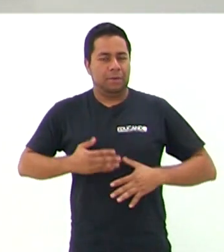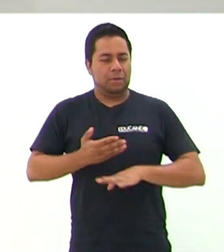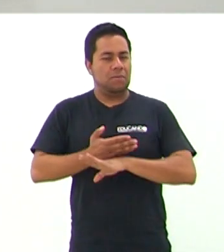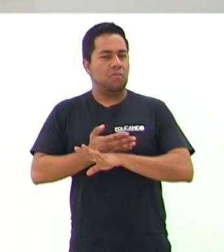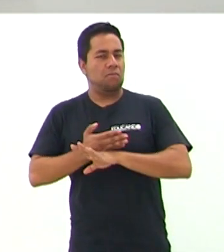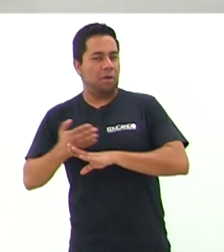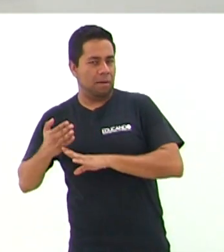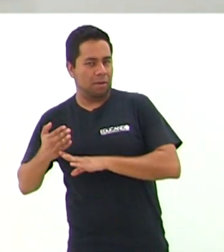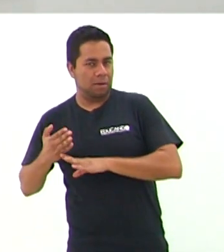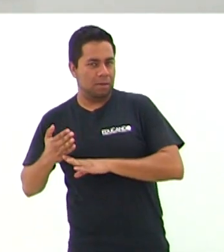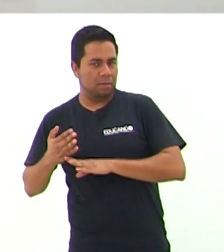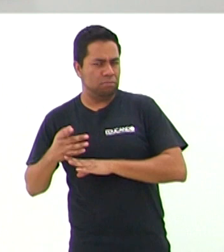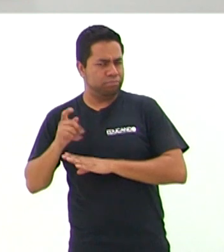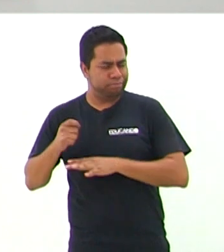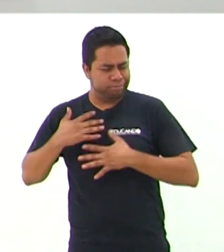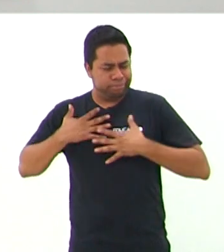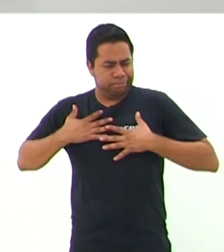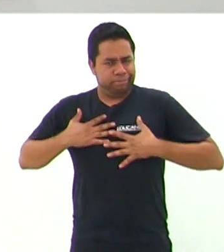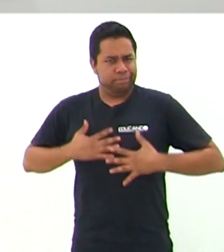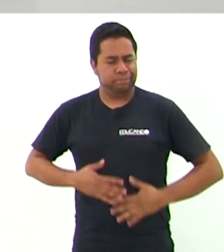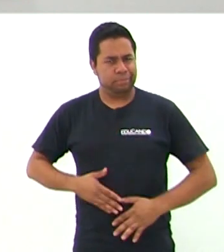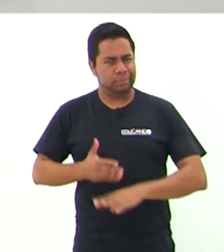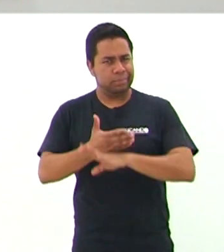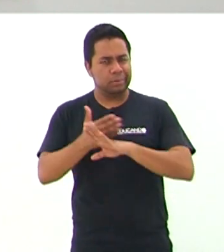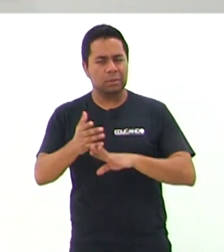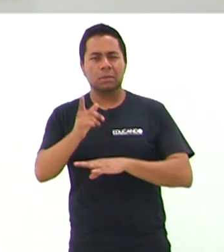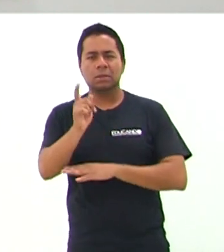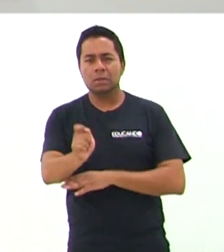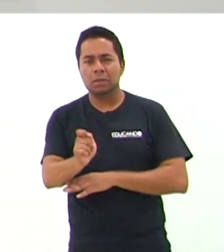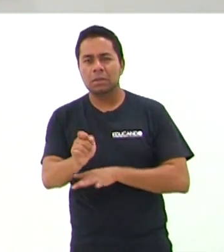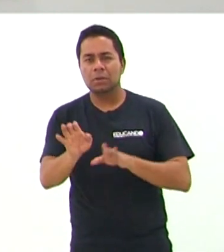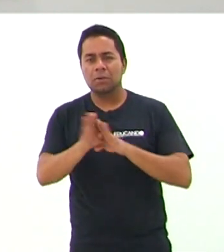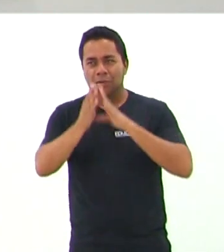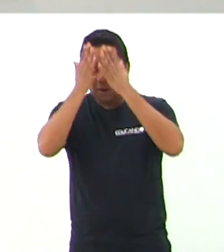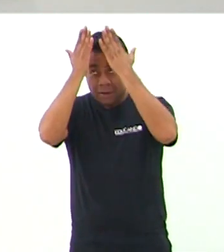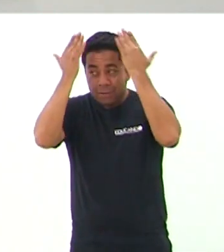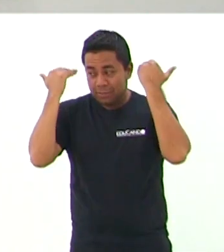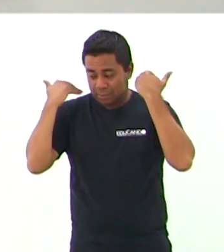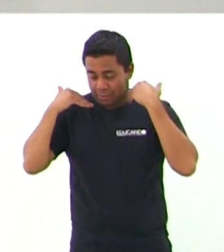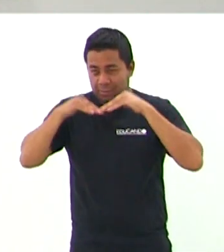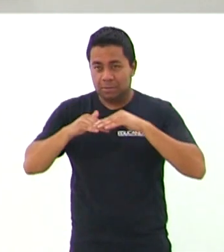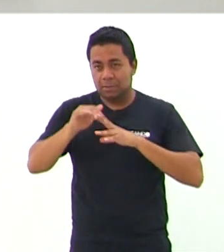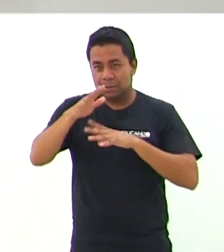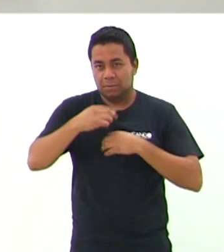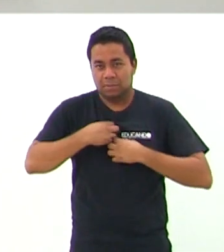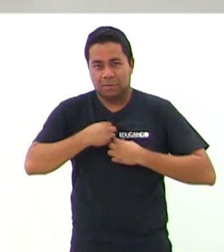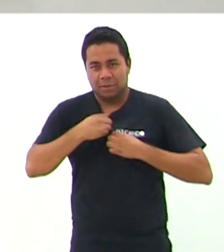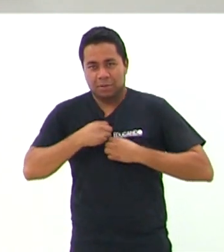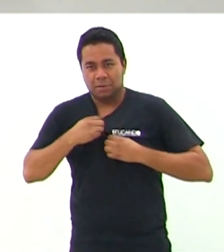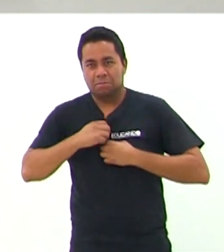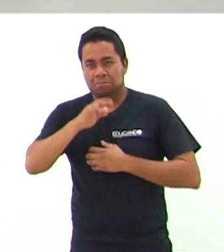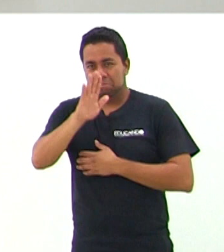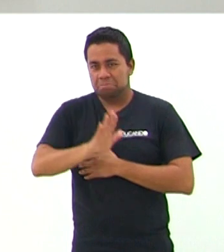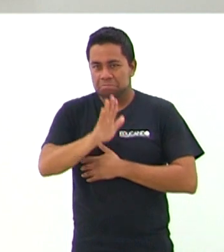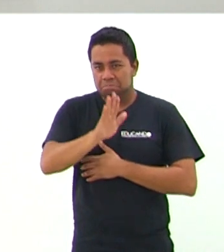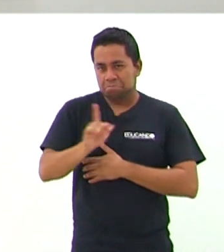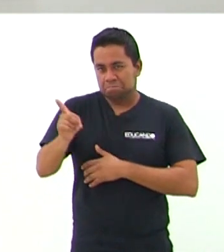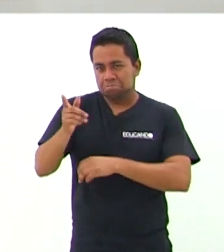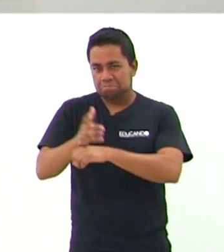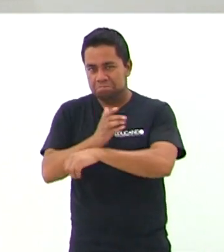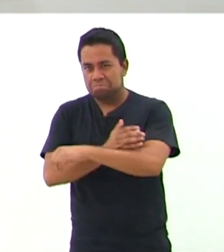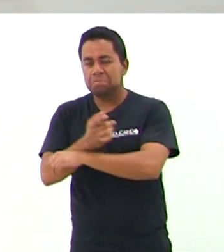hábito blanco? Ah, bien, lo que se ponía es como una ropa, me dice por ahí uno de tus